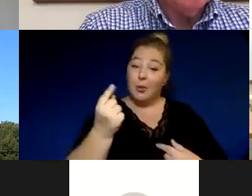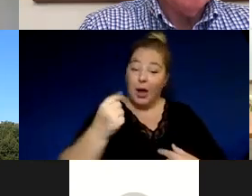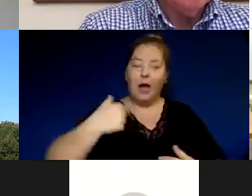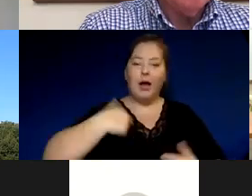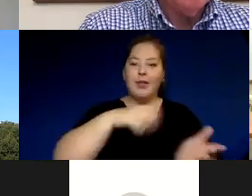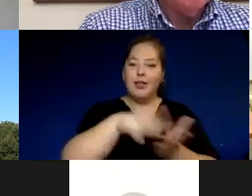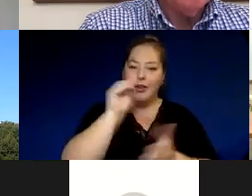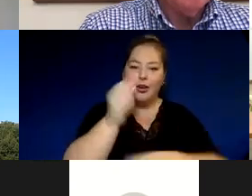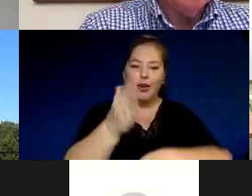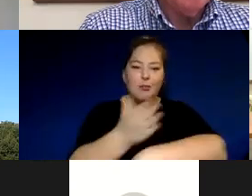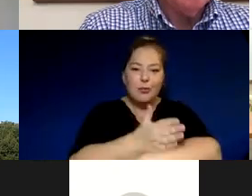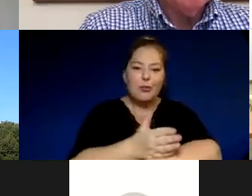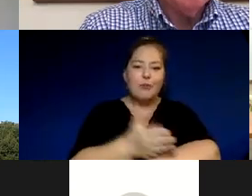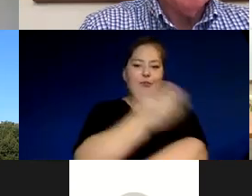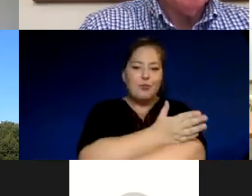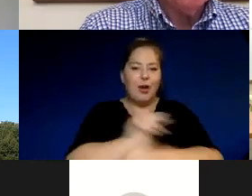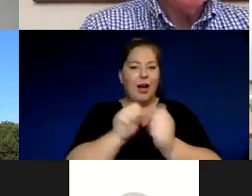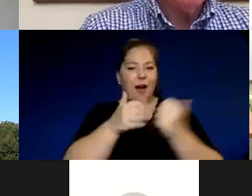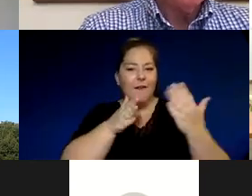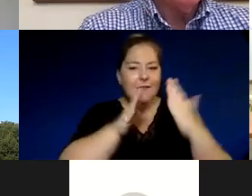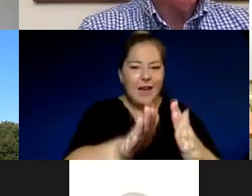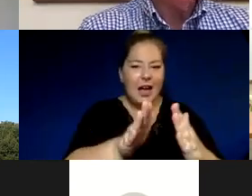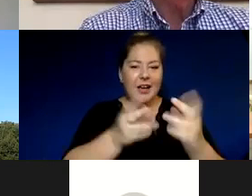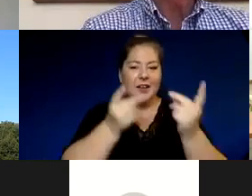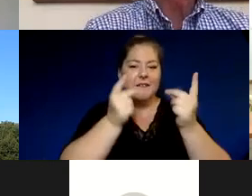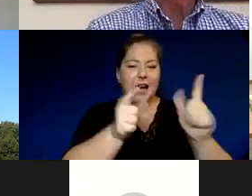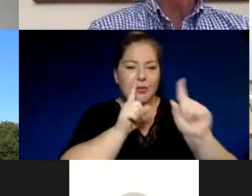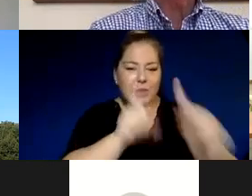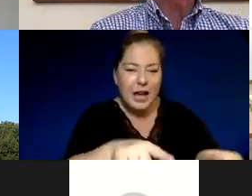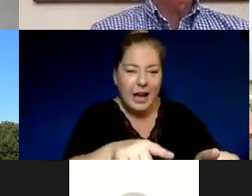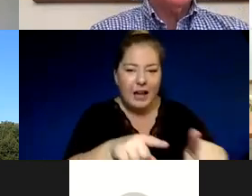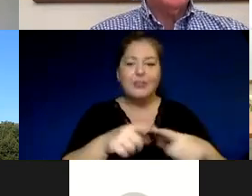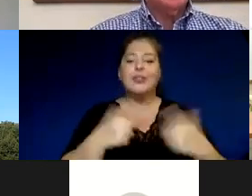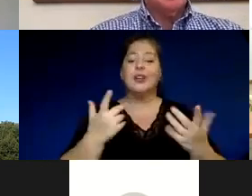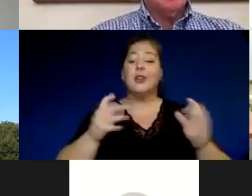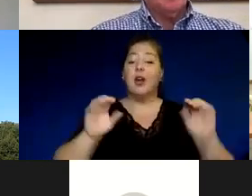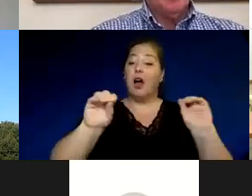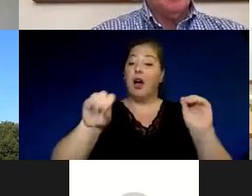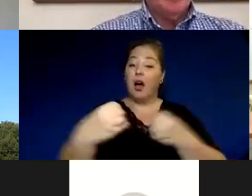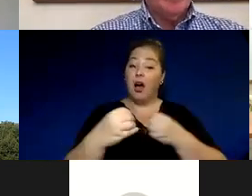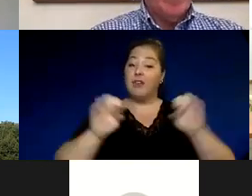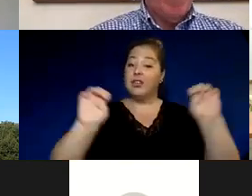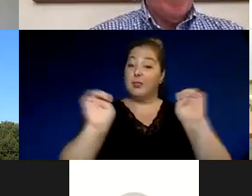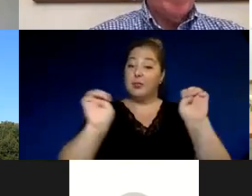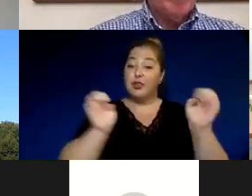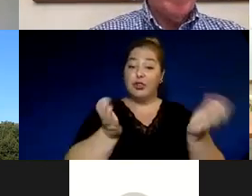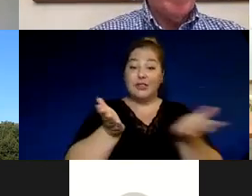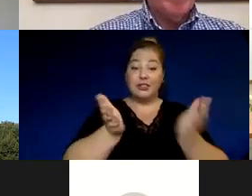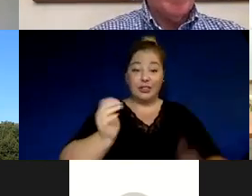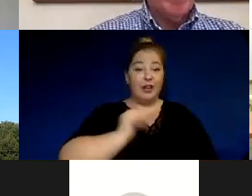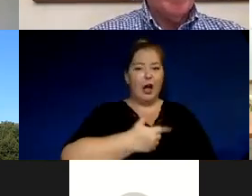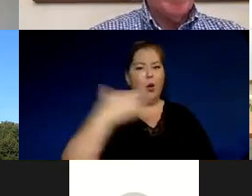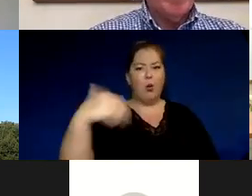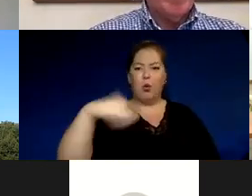el sistema de desastres de emergencia de Sonoma ha hecho un excelente trabajo. Y como hemos